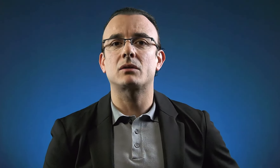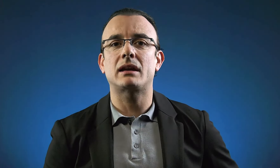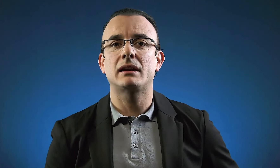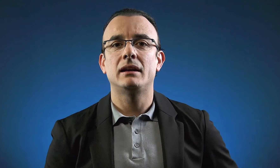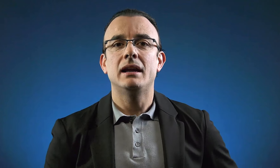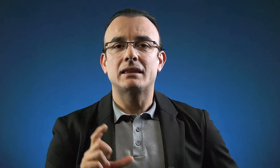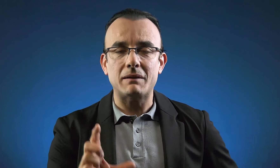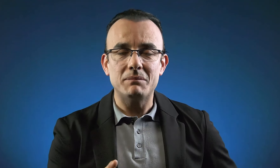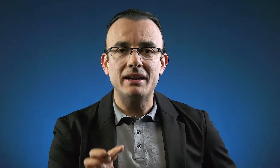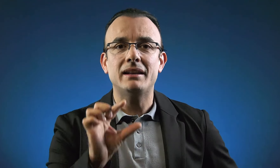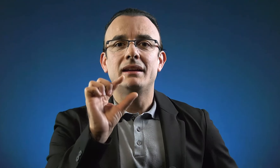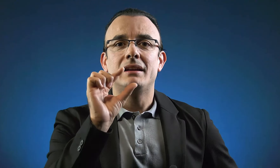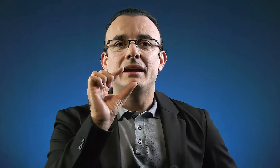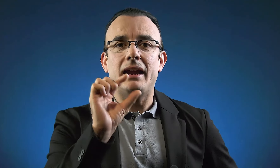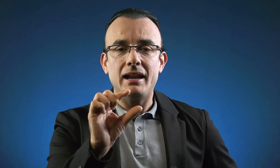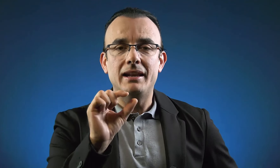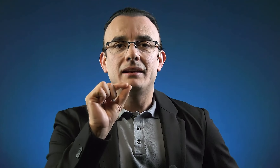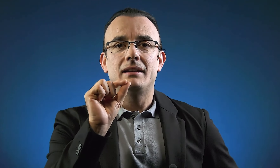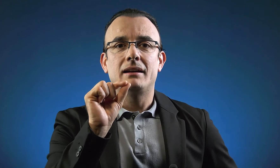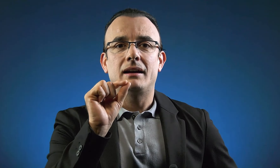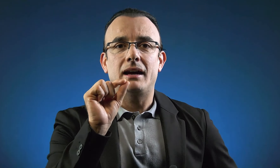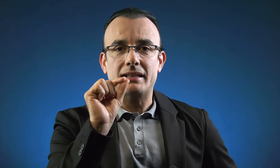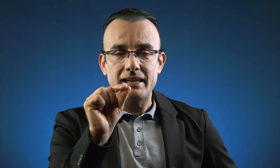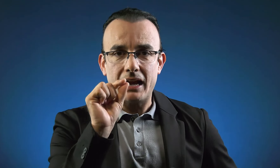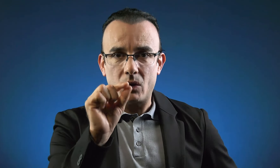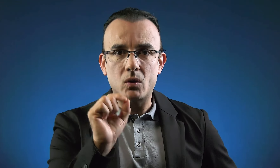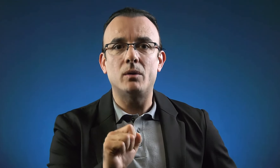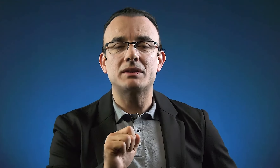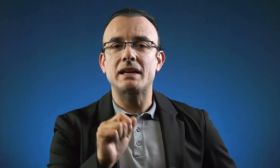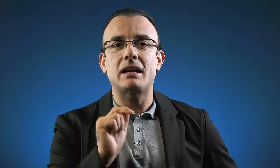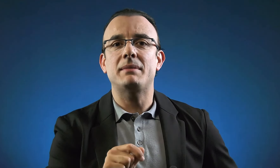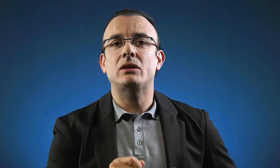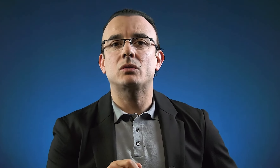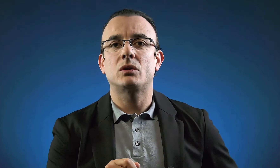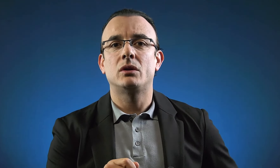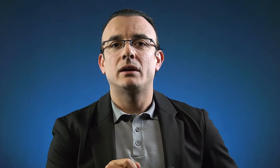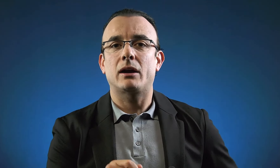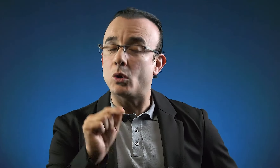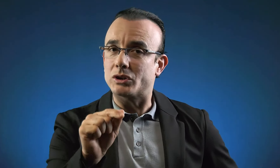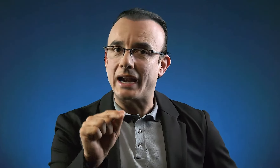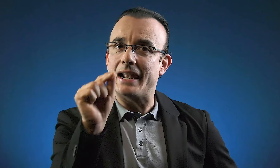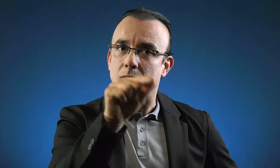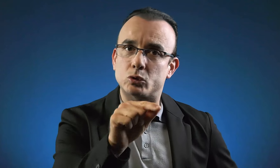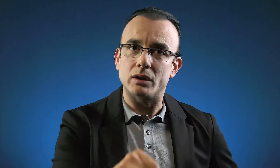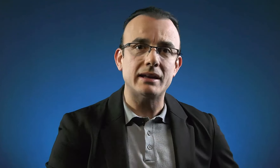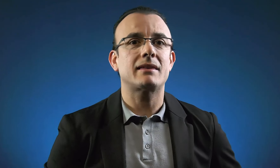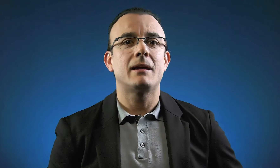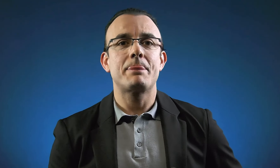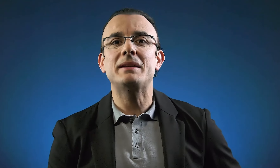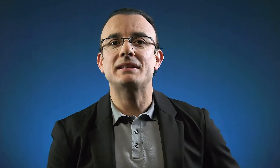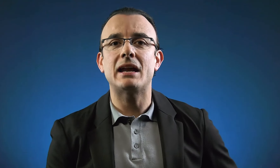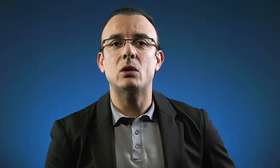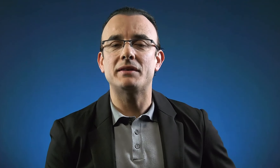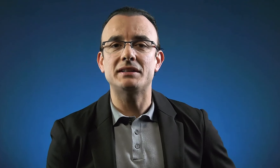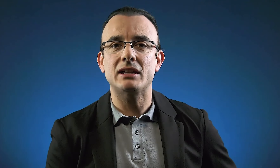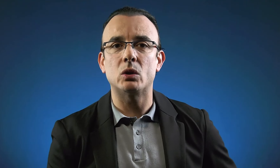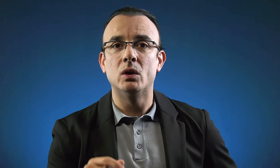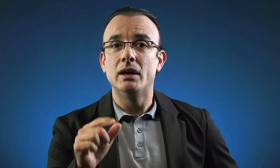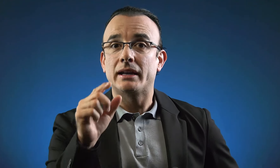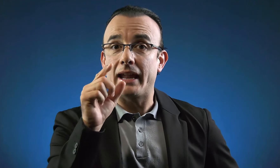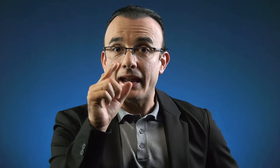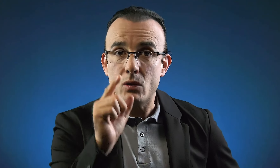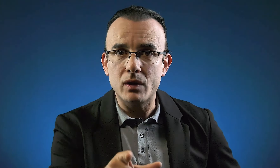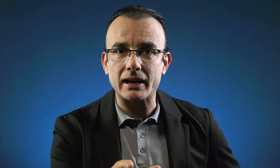vamos a recordar, también él hacía, ojo, señalamientos contra la autoridad de Sinaloa,